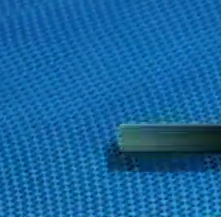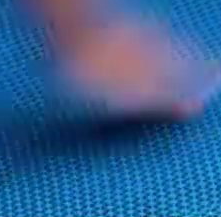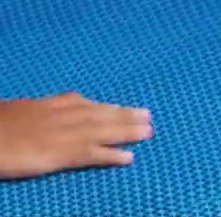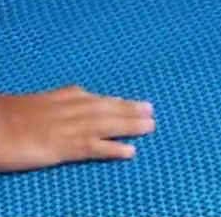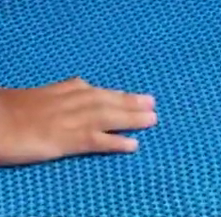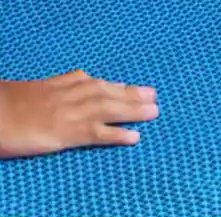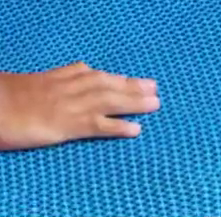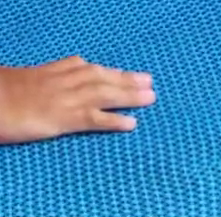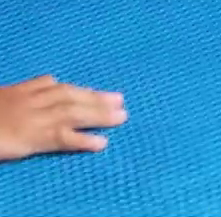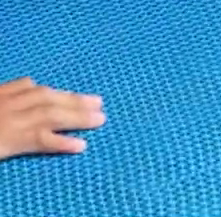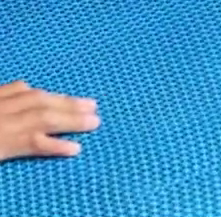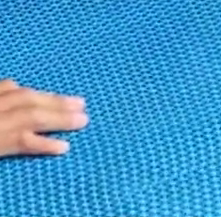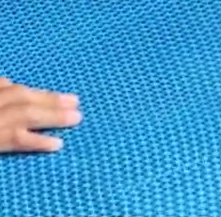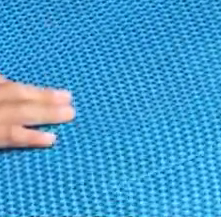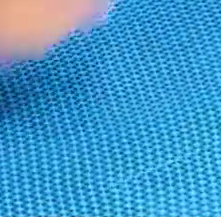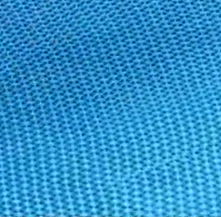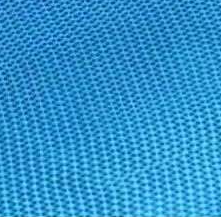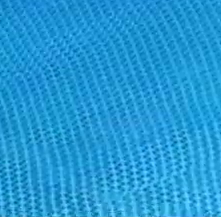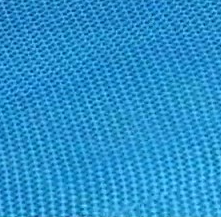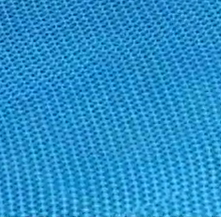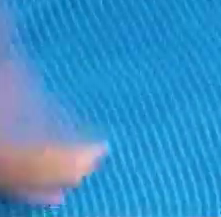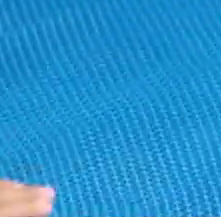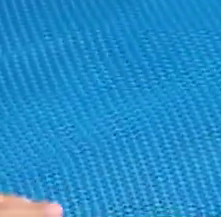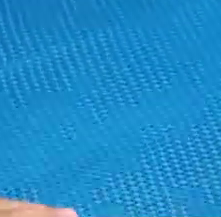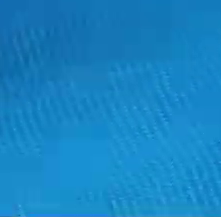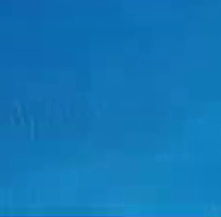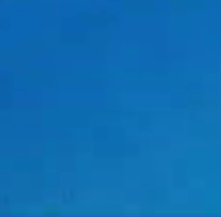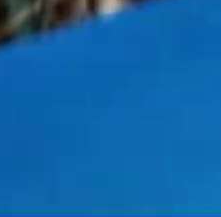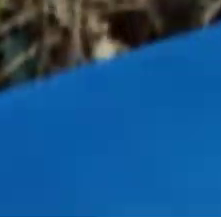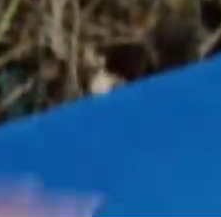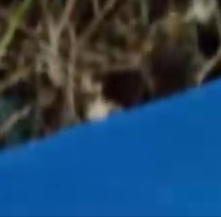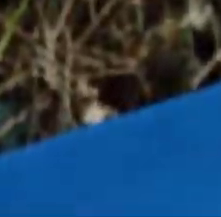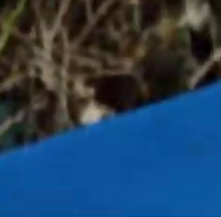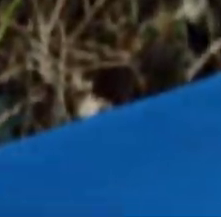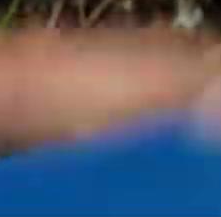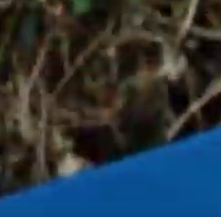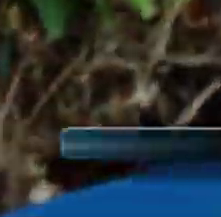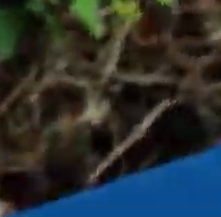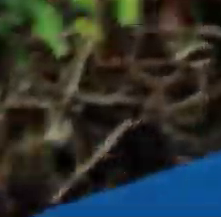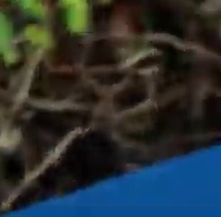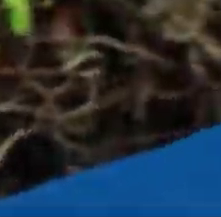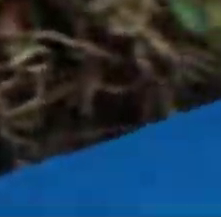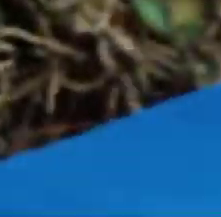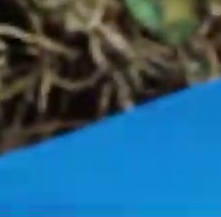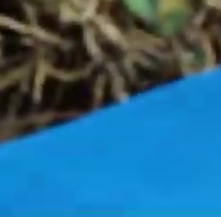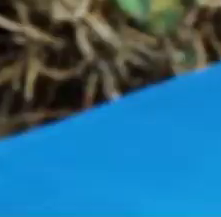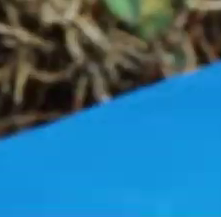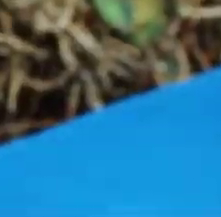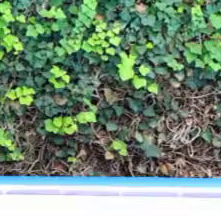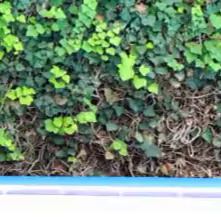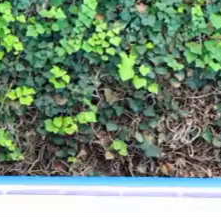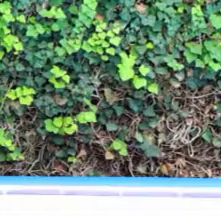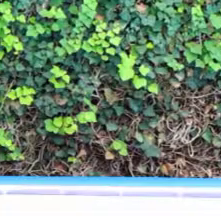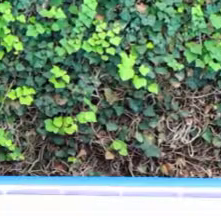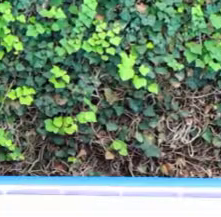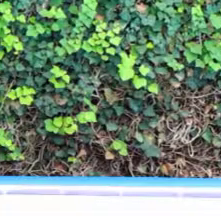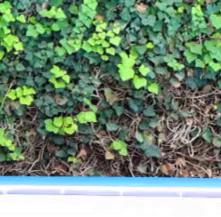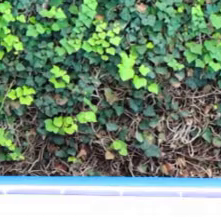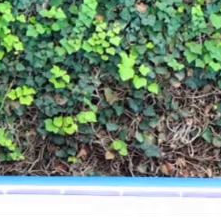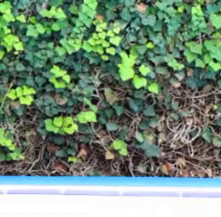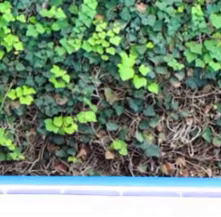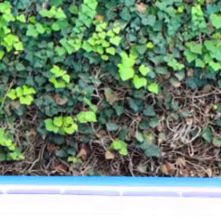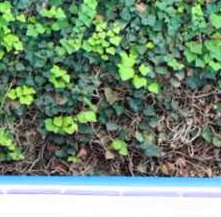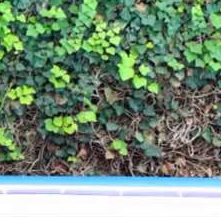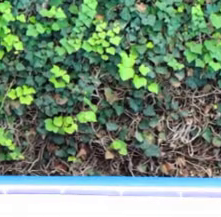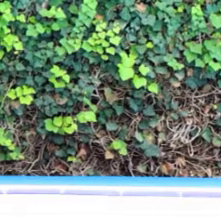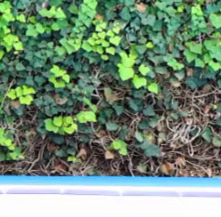elevamos derecha, izquierda, muy bien, bien estirado al frente, que sea al frente, no